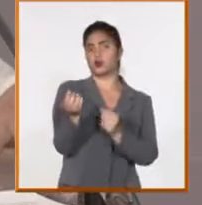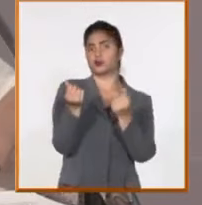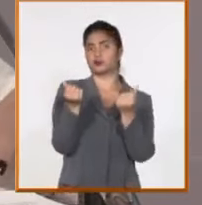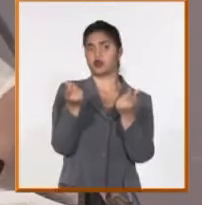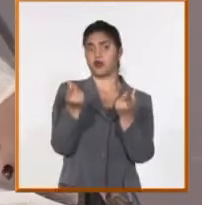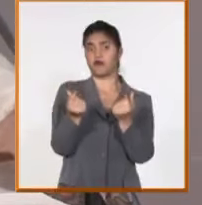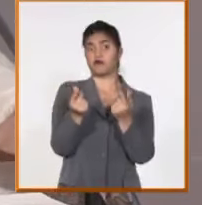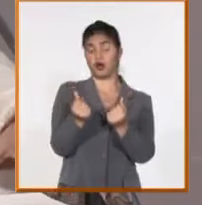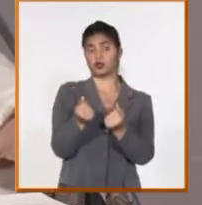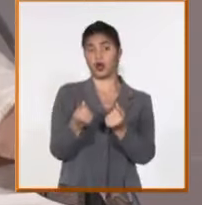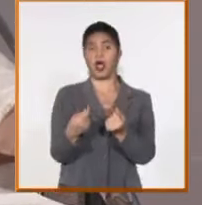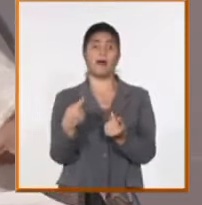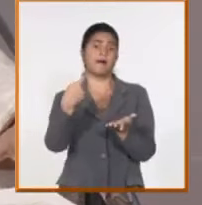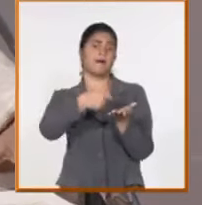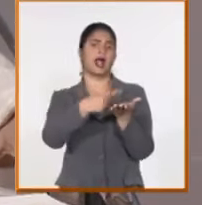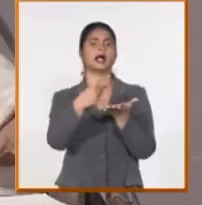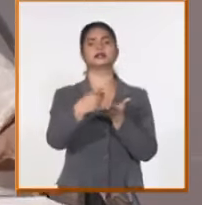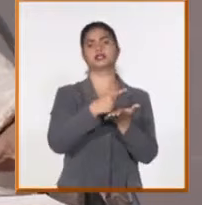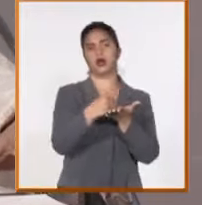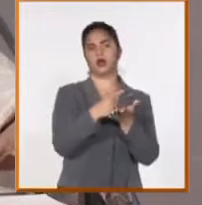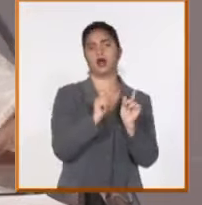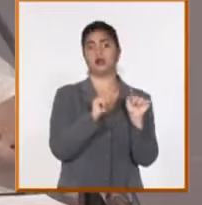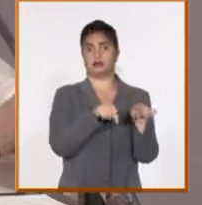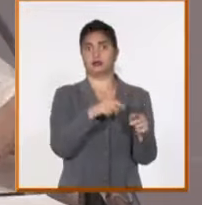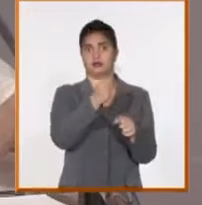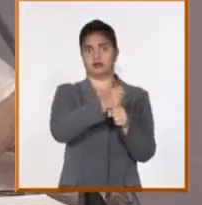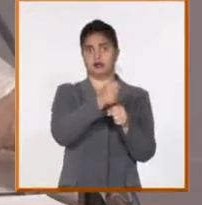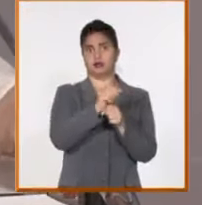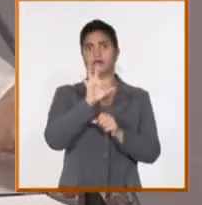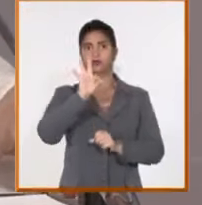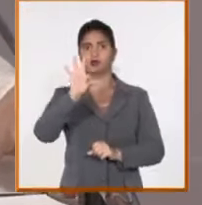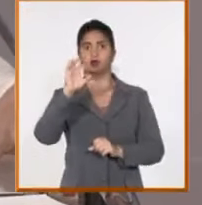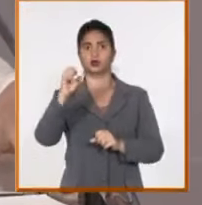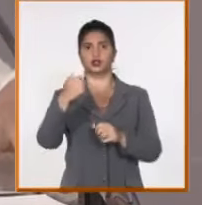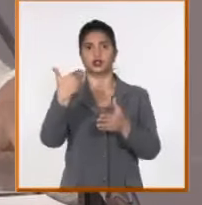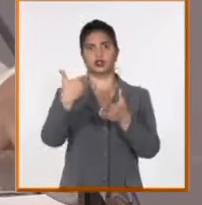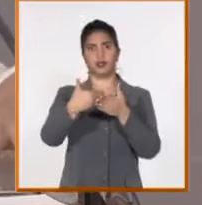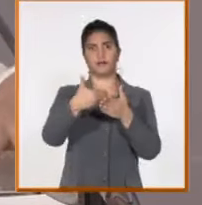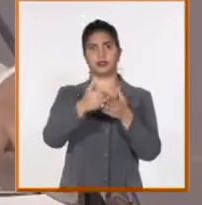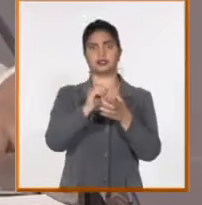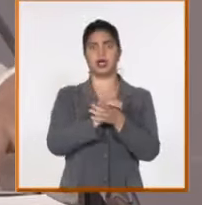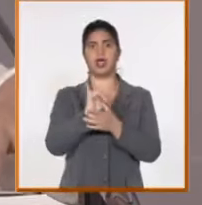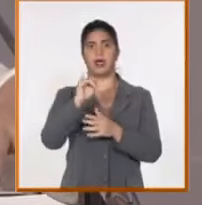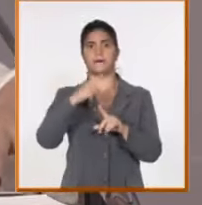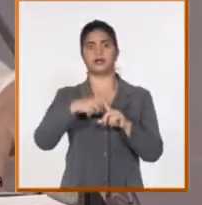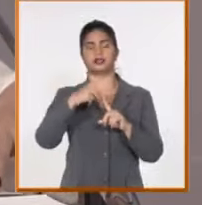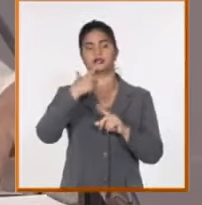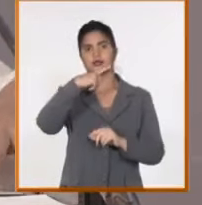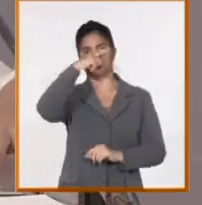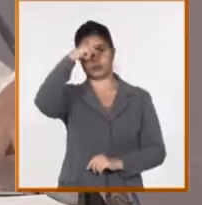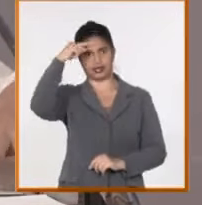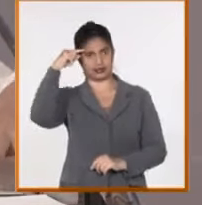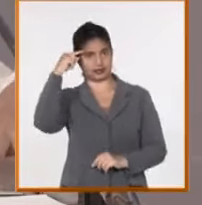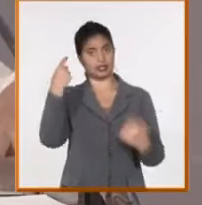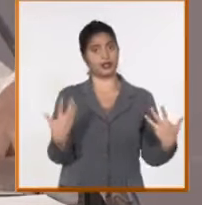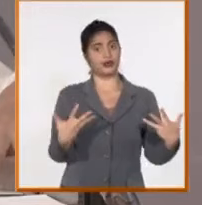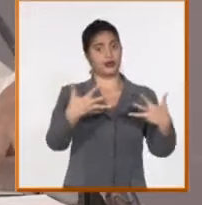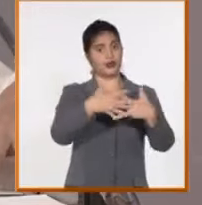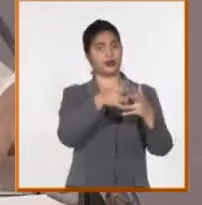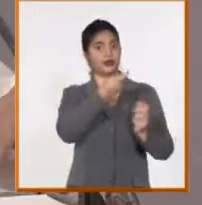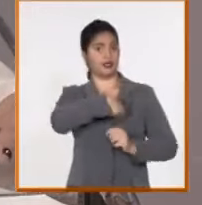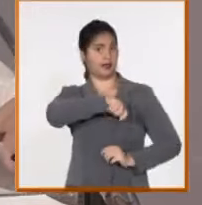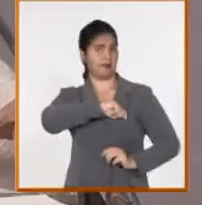para la deuda es Así que ahí estamos trabajando ocho empresas mixtas cinco con el fondo de España y tres con el fondo de